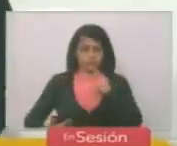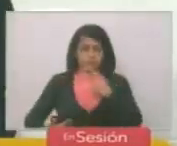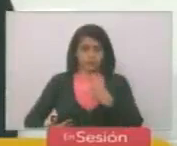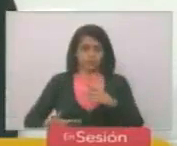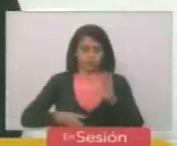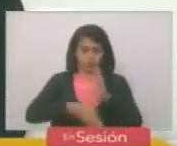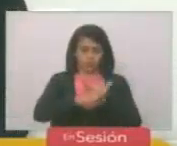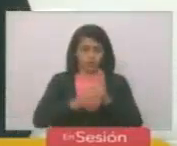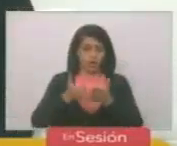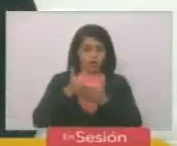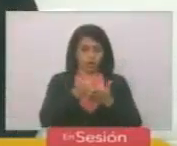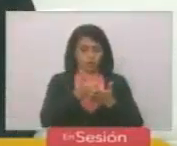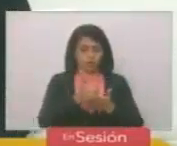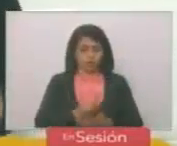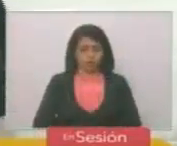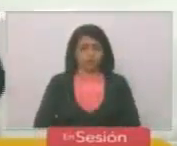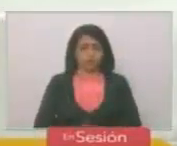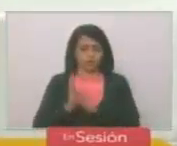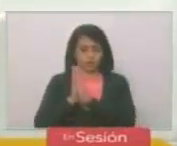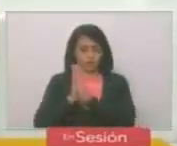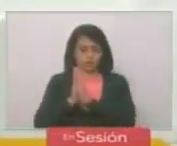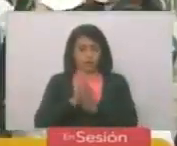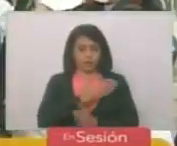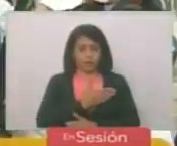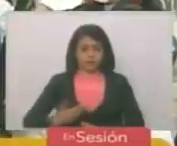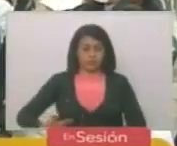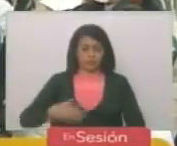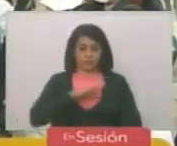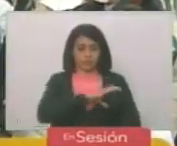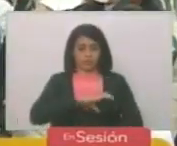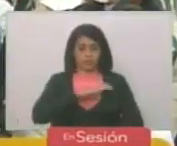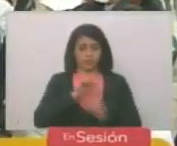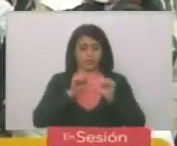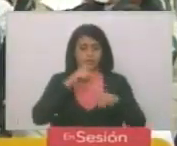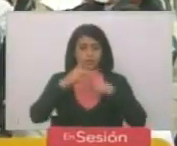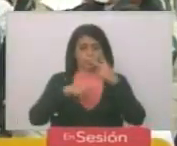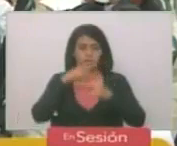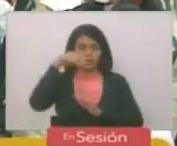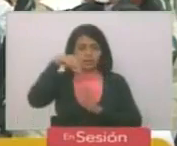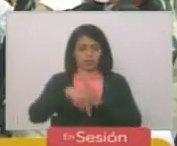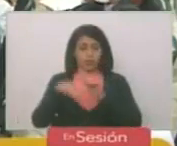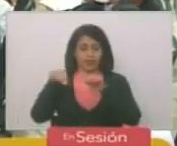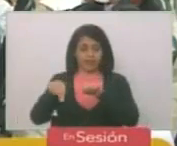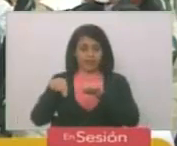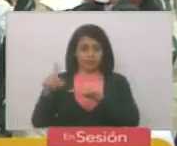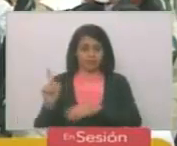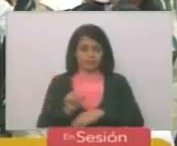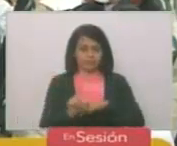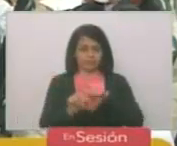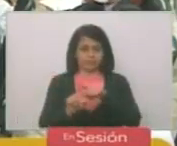puedo ir a ayudarle a redactar. Por favor, el presidente de la Comisión Permanente de Política Interior aquí.